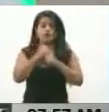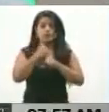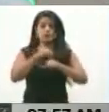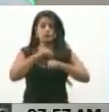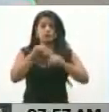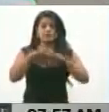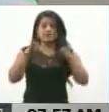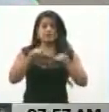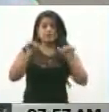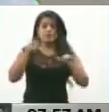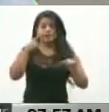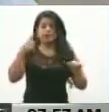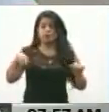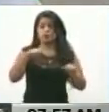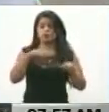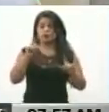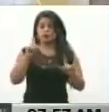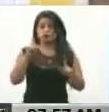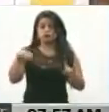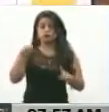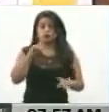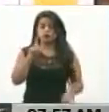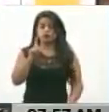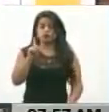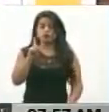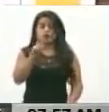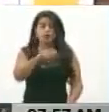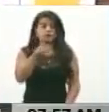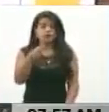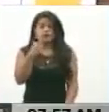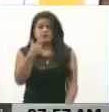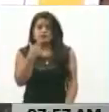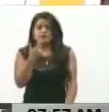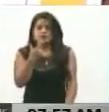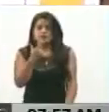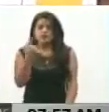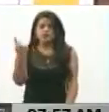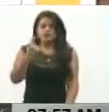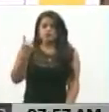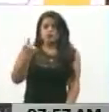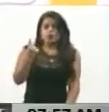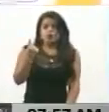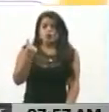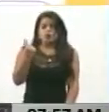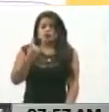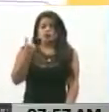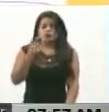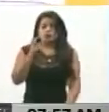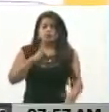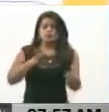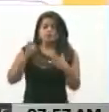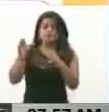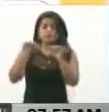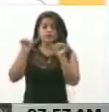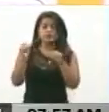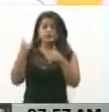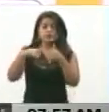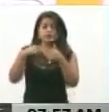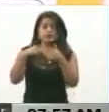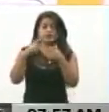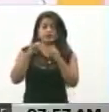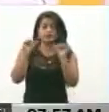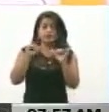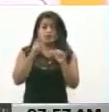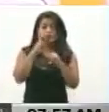para todos, no solamente, como muchas a veces hablan por allí, solamente para las operadoras del sistema bolivariano de comunicación